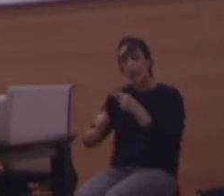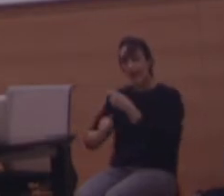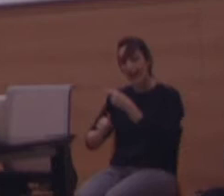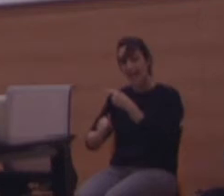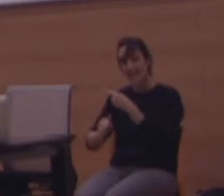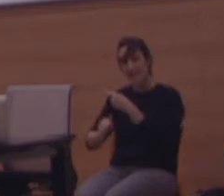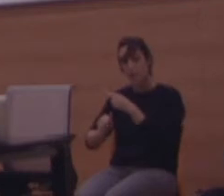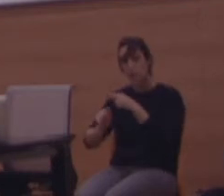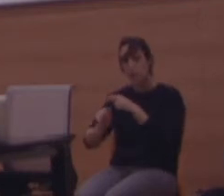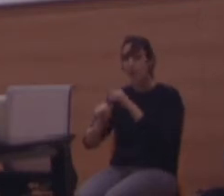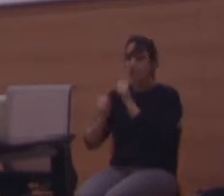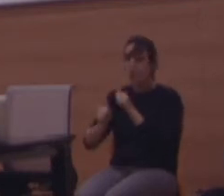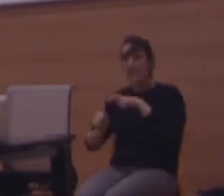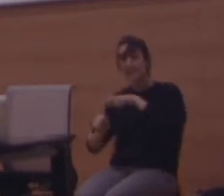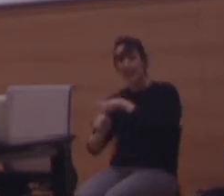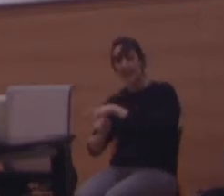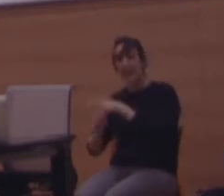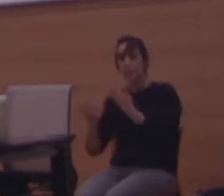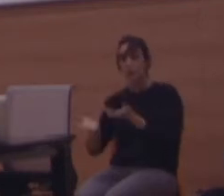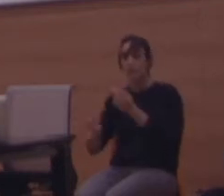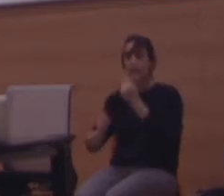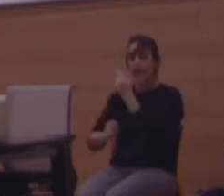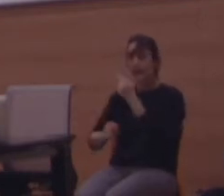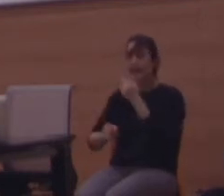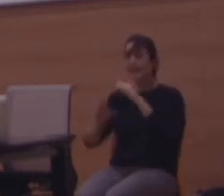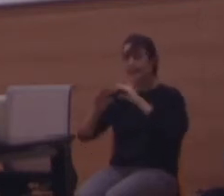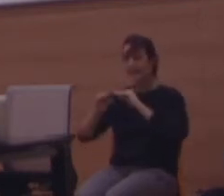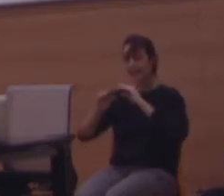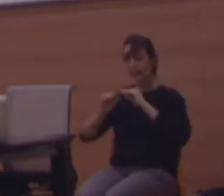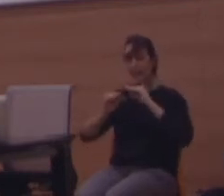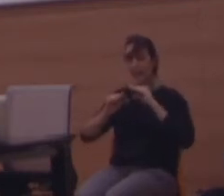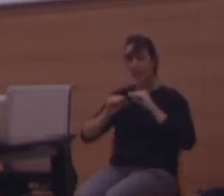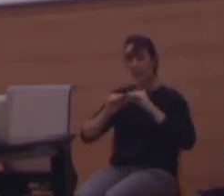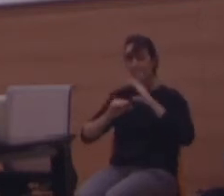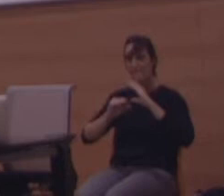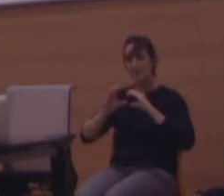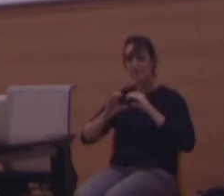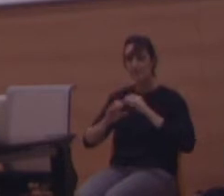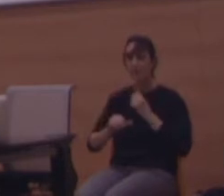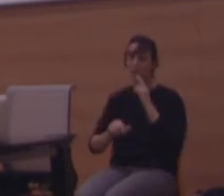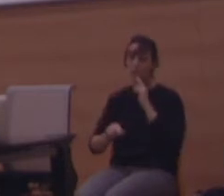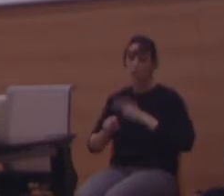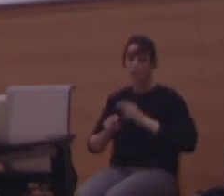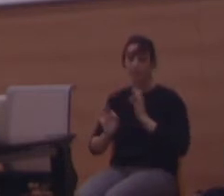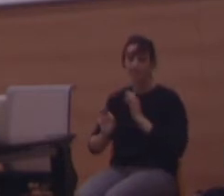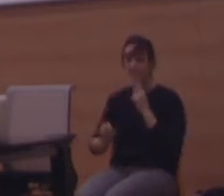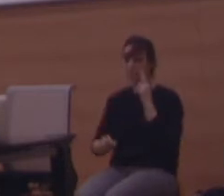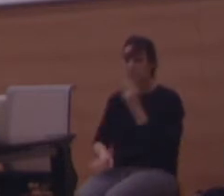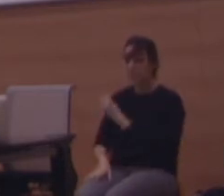escayola. Y aquí vemos diferentes EVAs de diferentes densidades, tridensites que se llamaban. ¿Vale?